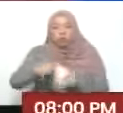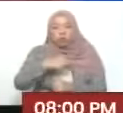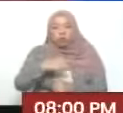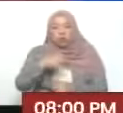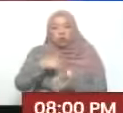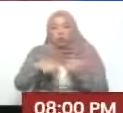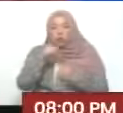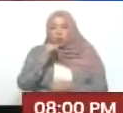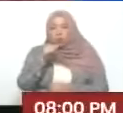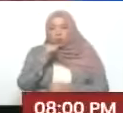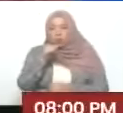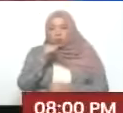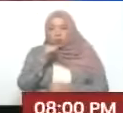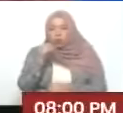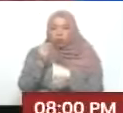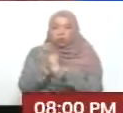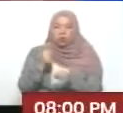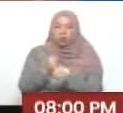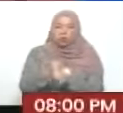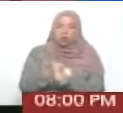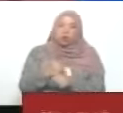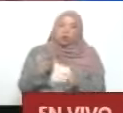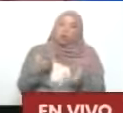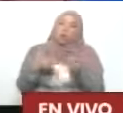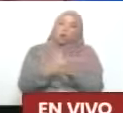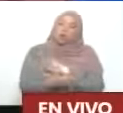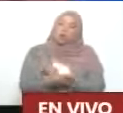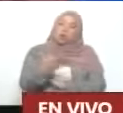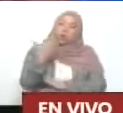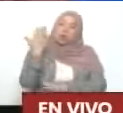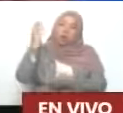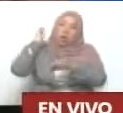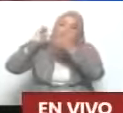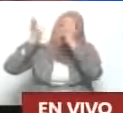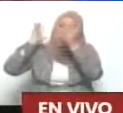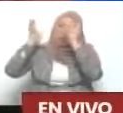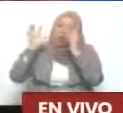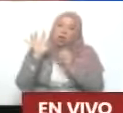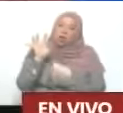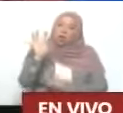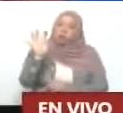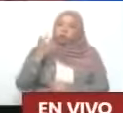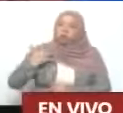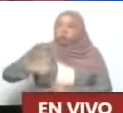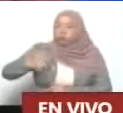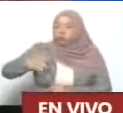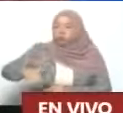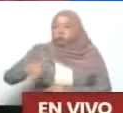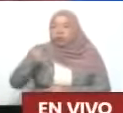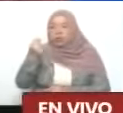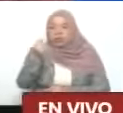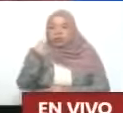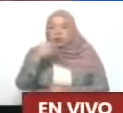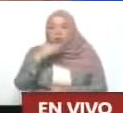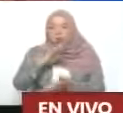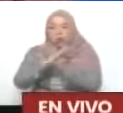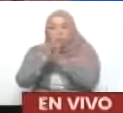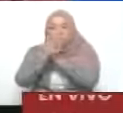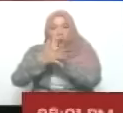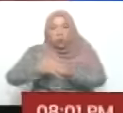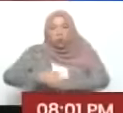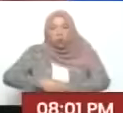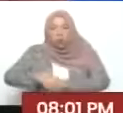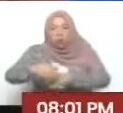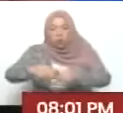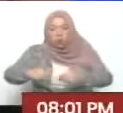sicario, claro, como un sicario, destruir el Estado argentino, destruir la economía argentina, entregar el